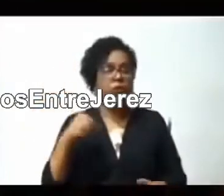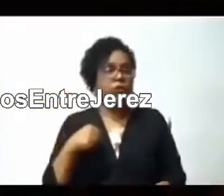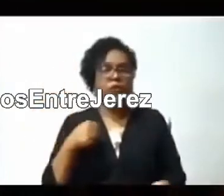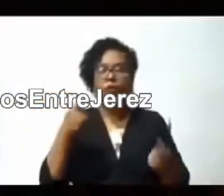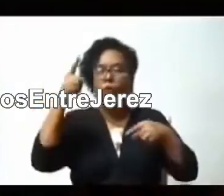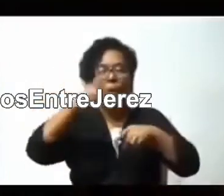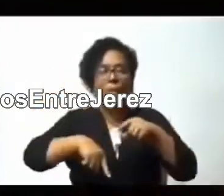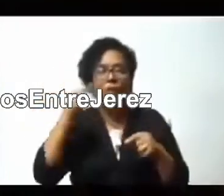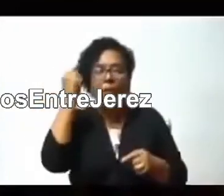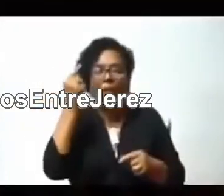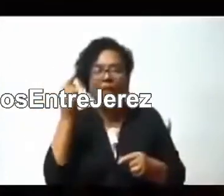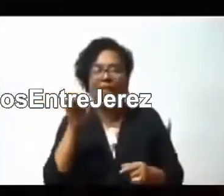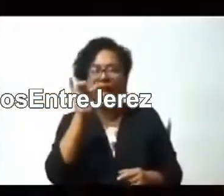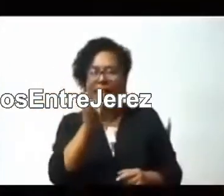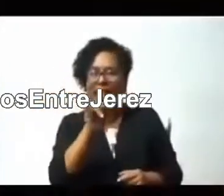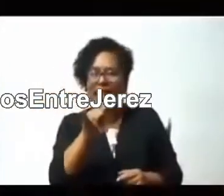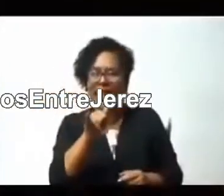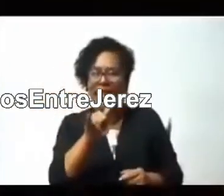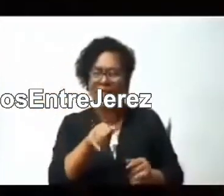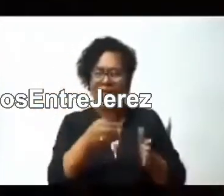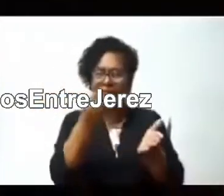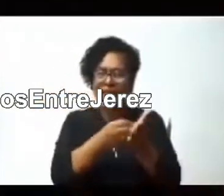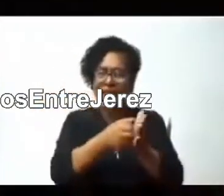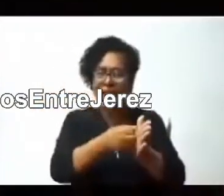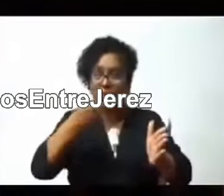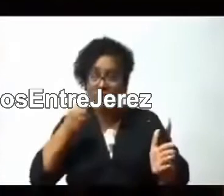tema bastante delicado. Y mira que Juliana